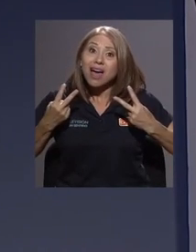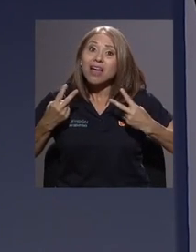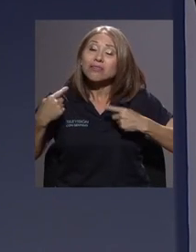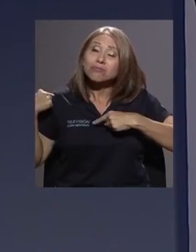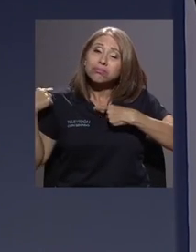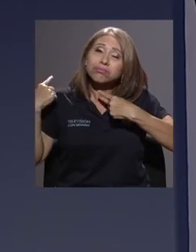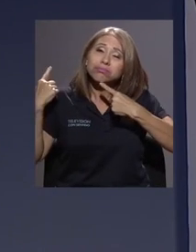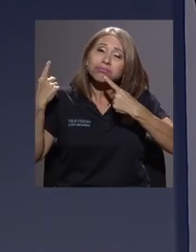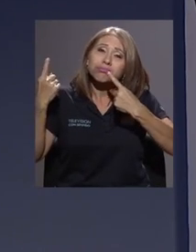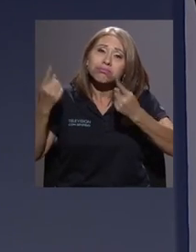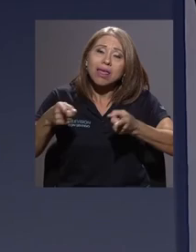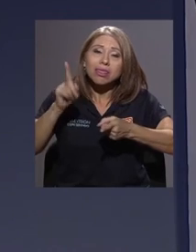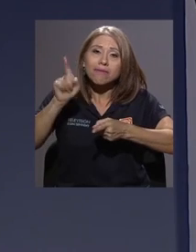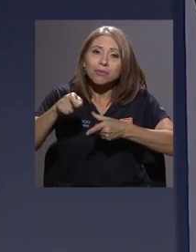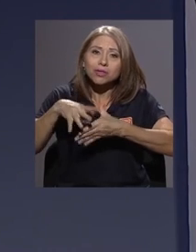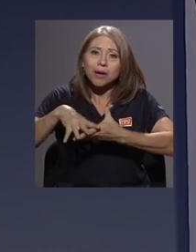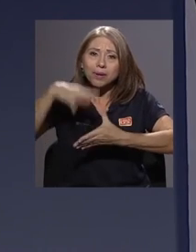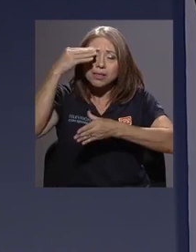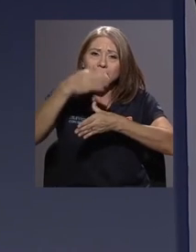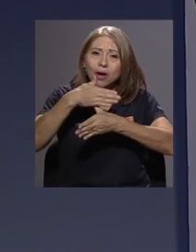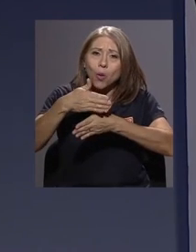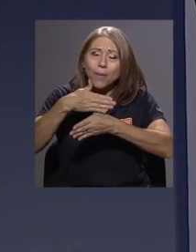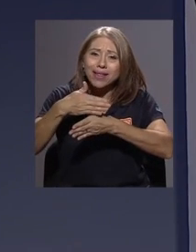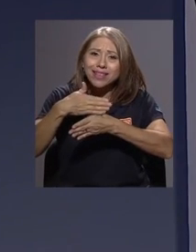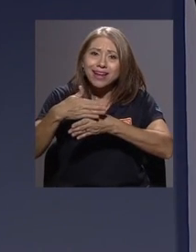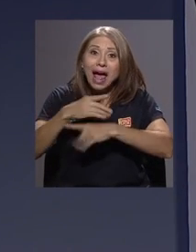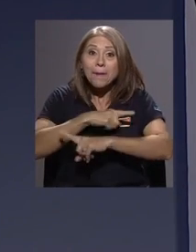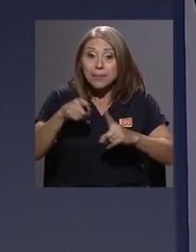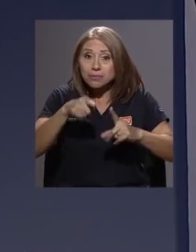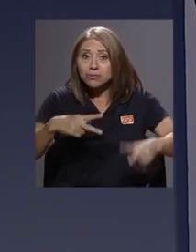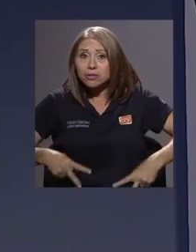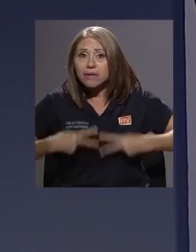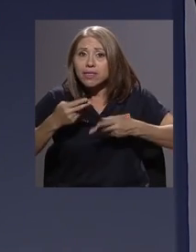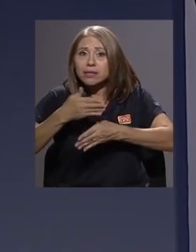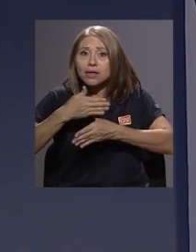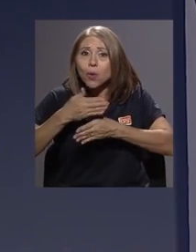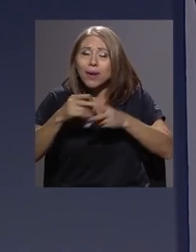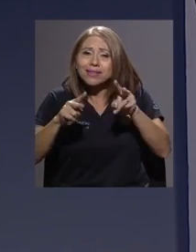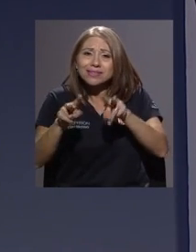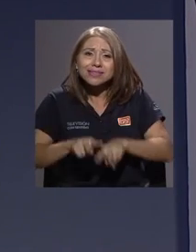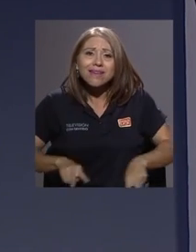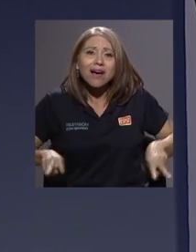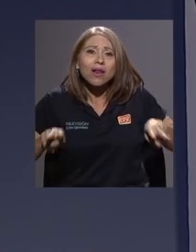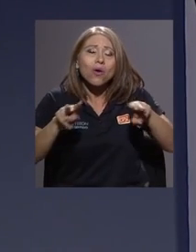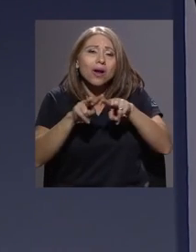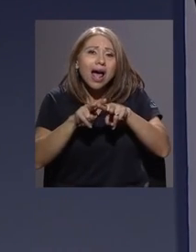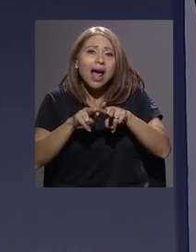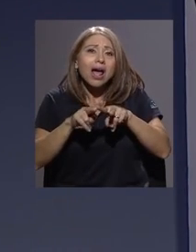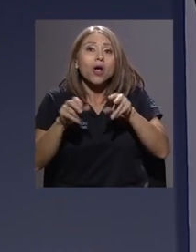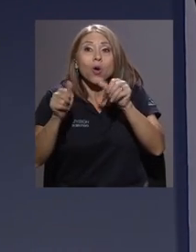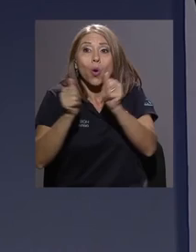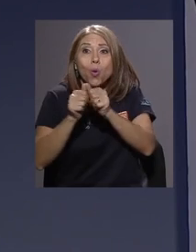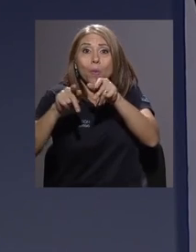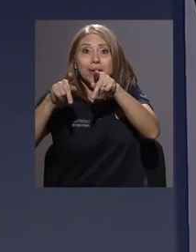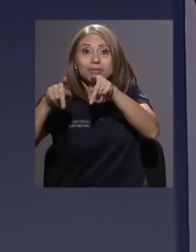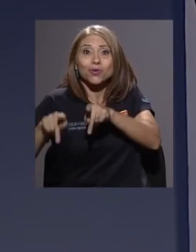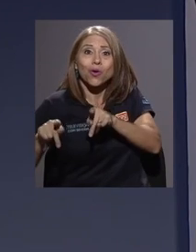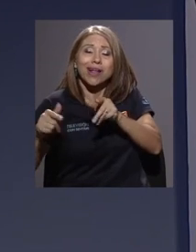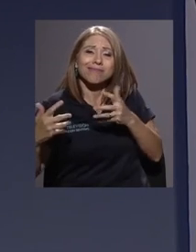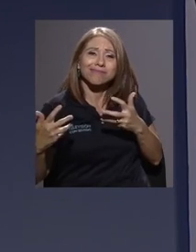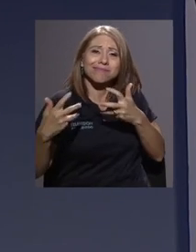tenemos que aprender a compartirla pero si esa se comparte y se valora con quien hace añoranza con nosotros